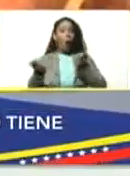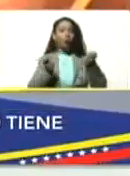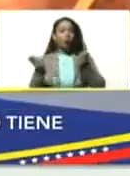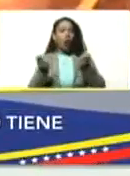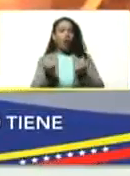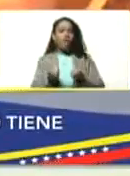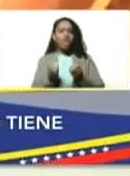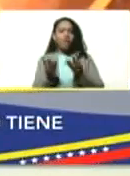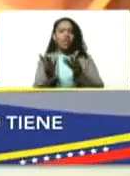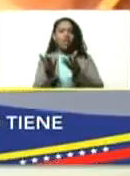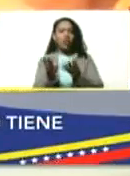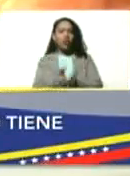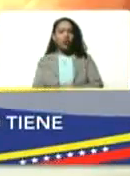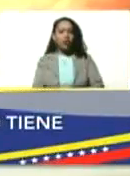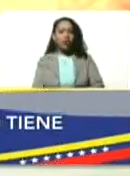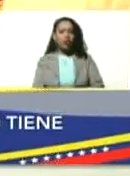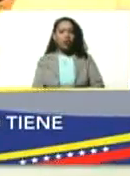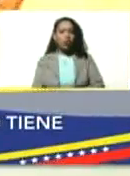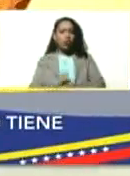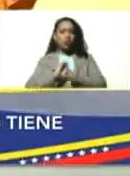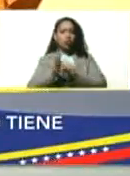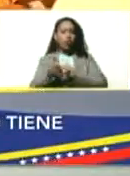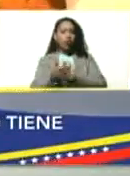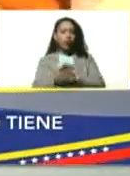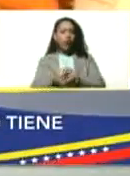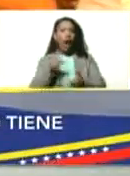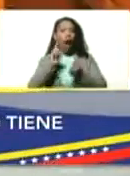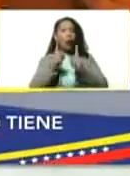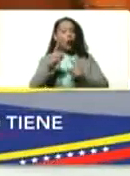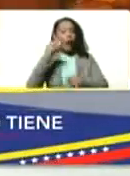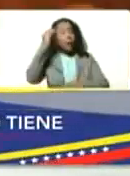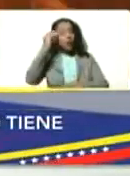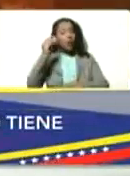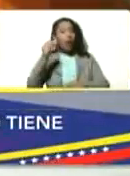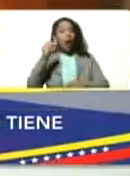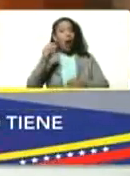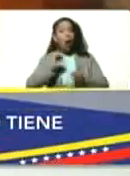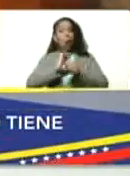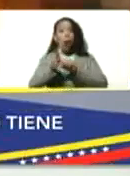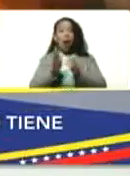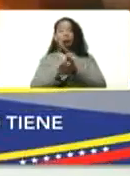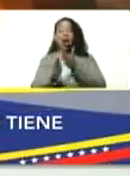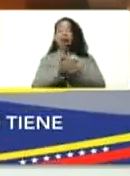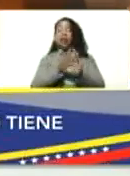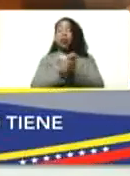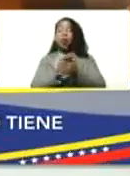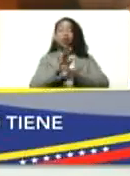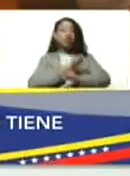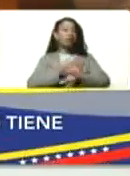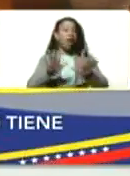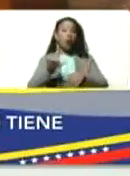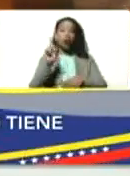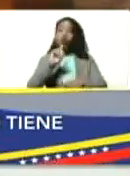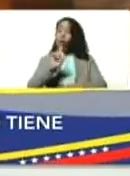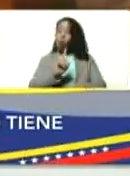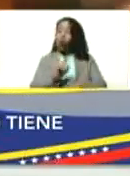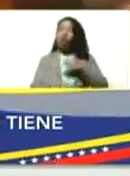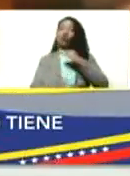coronavirus. Tanto que alguna gente piensa que el coronavirus ya pasó, pero no, ahí está